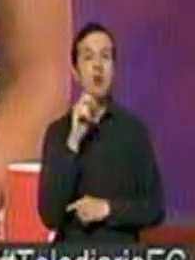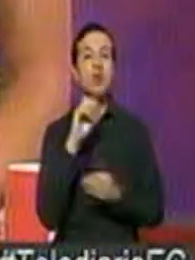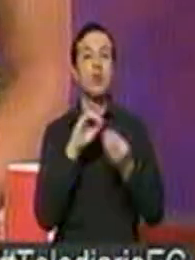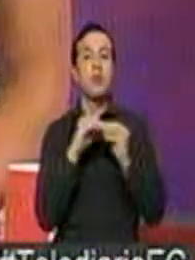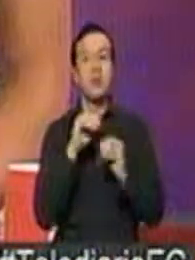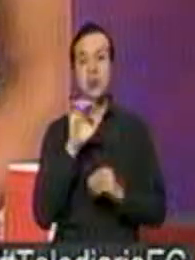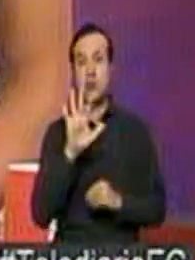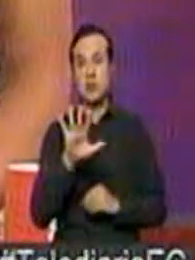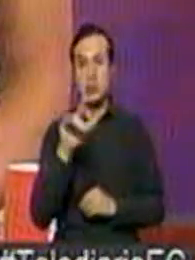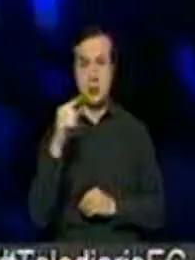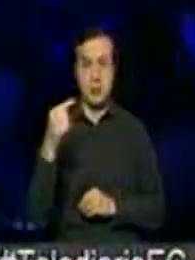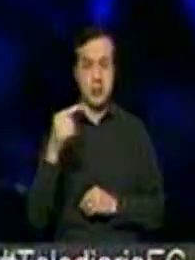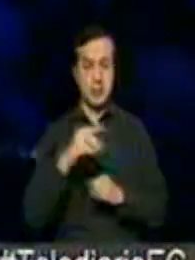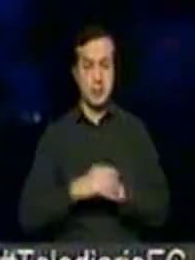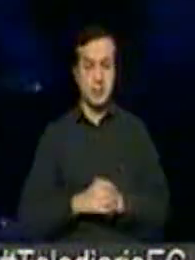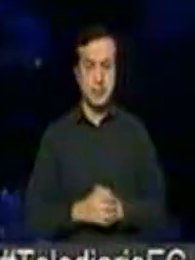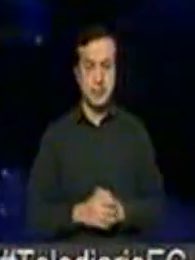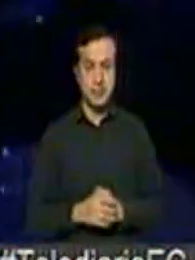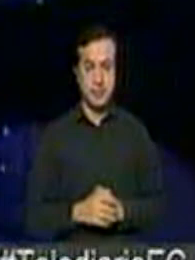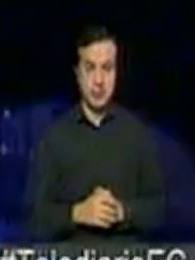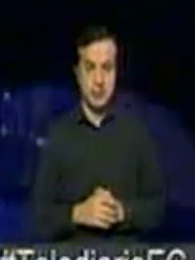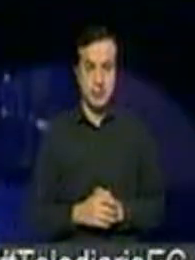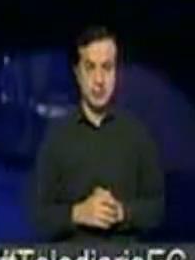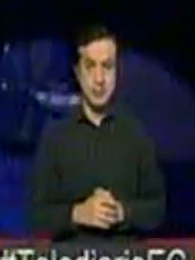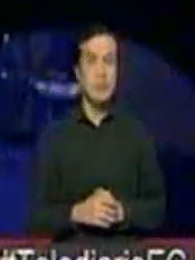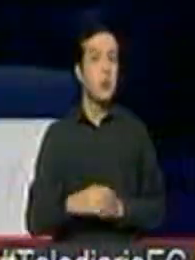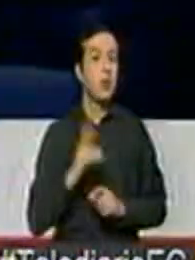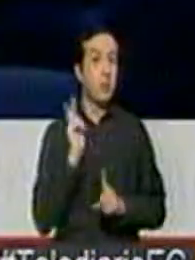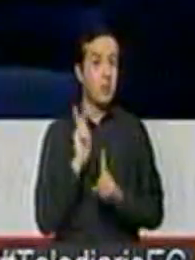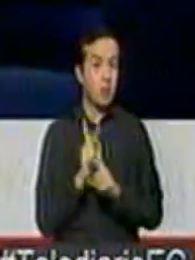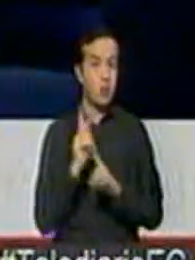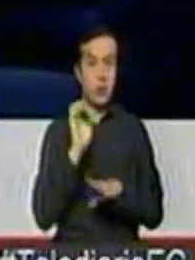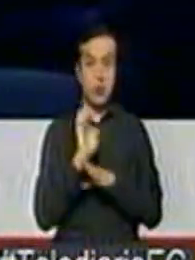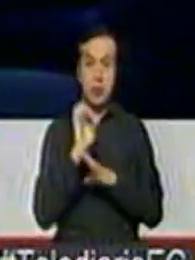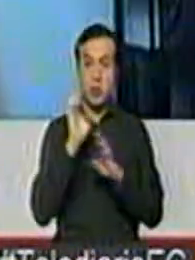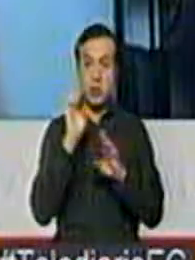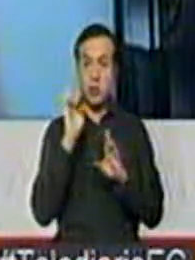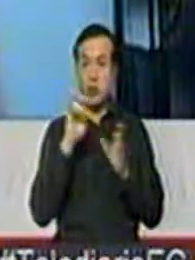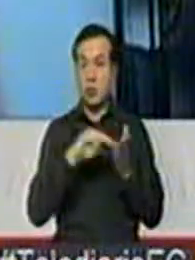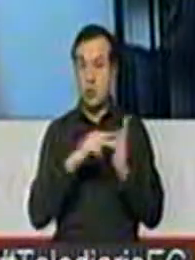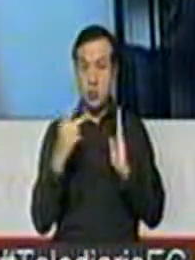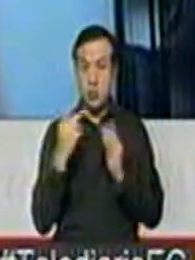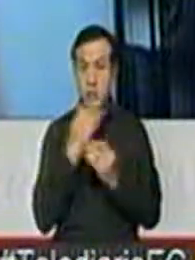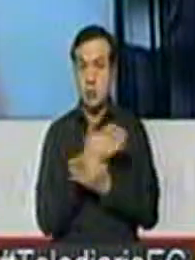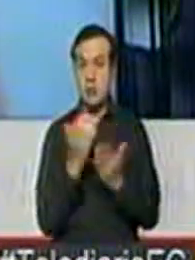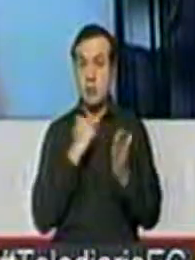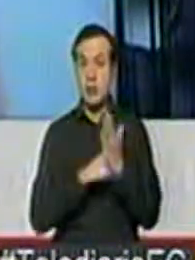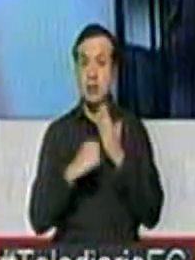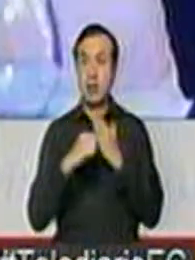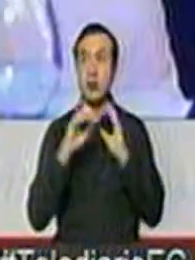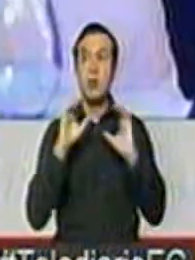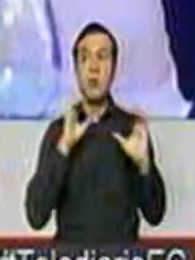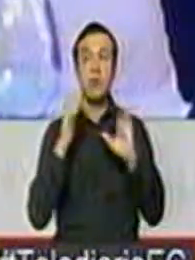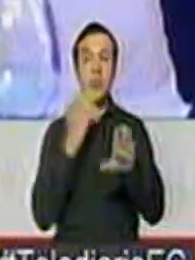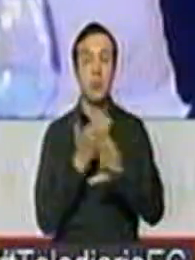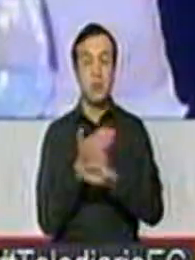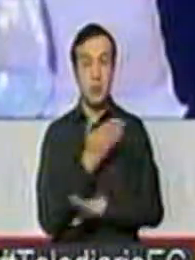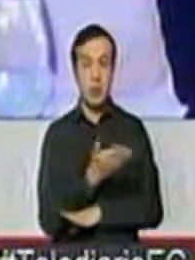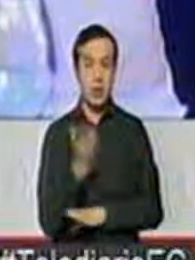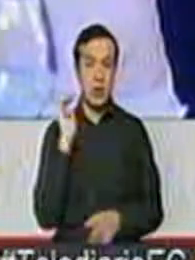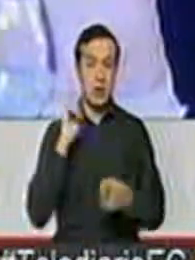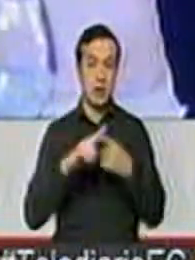5G. Uno de los ejes de la estrategia Ecuador Digital que impulsa el Ministerio de Telecomunicaciones es contar hasta